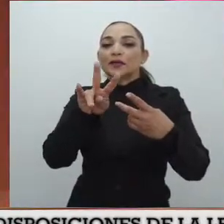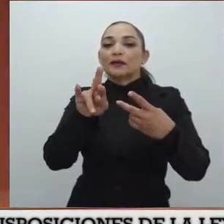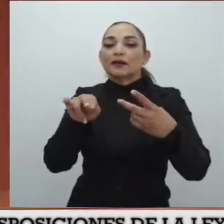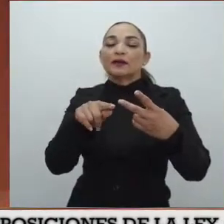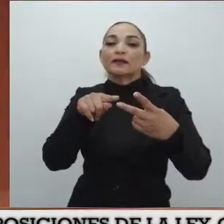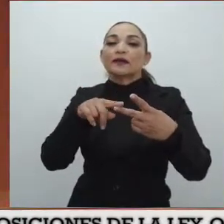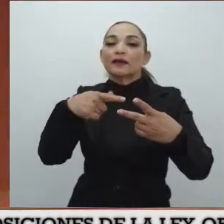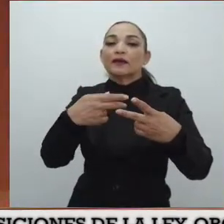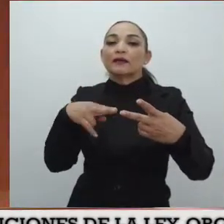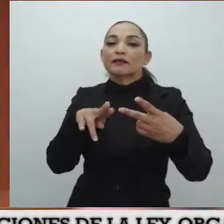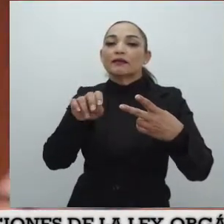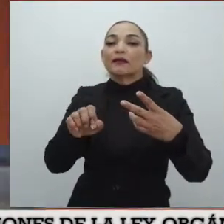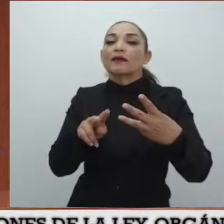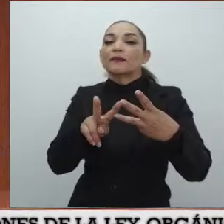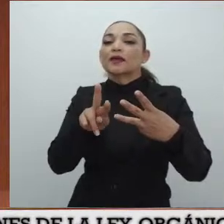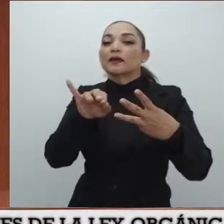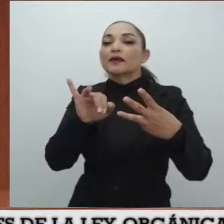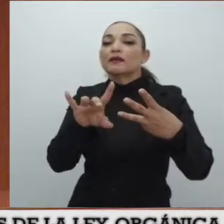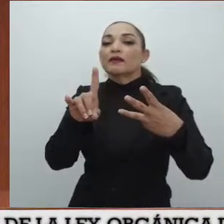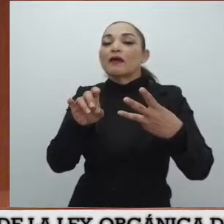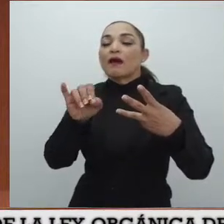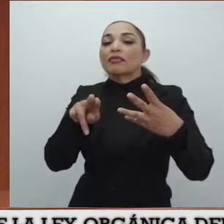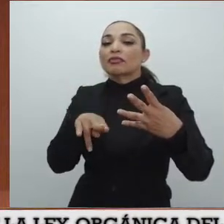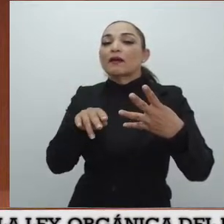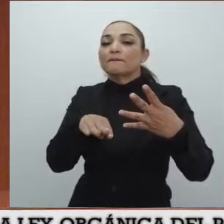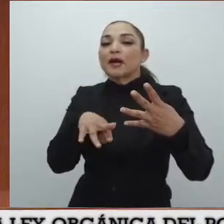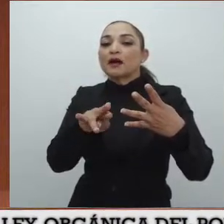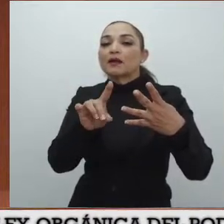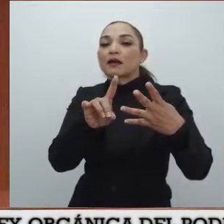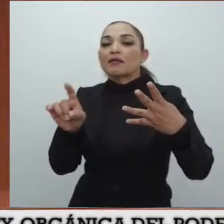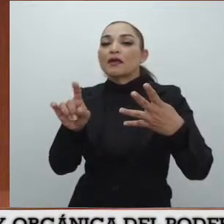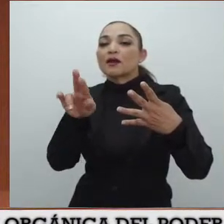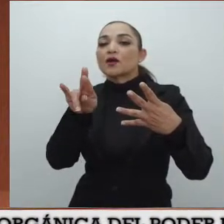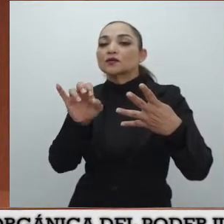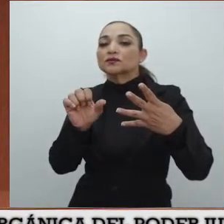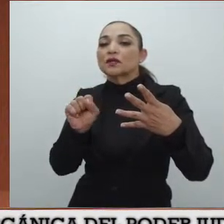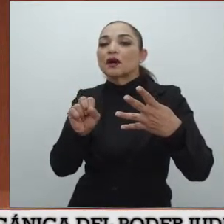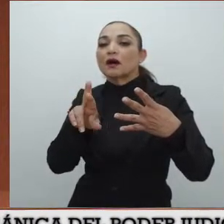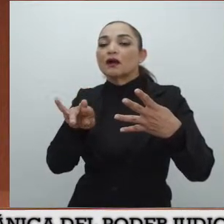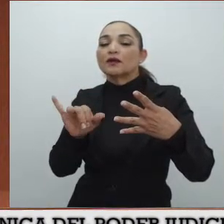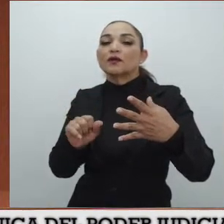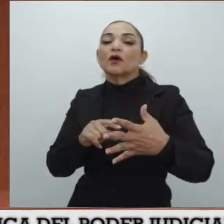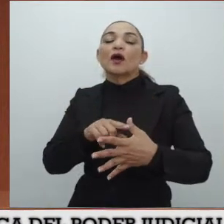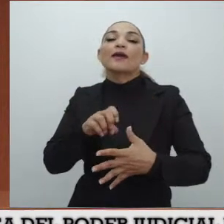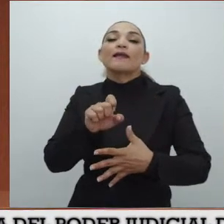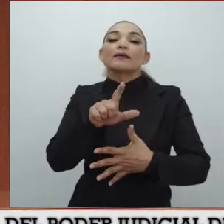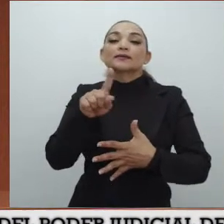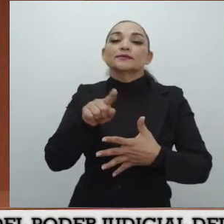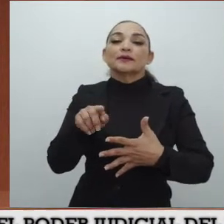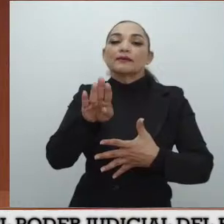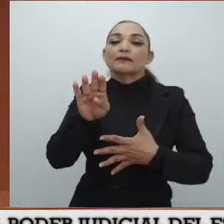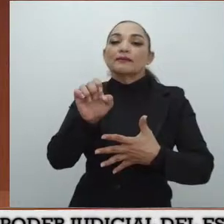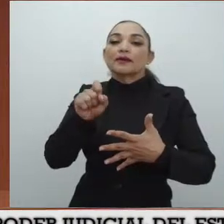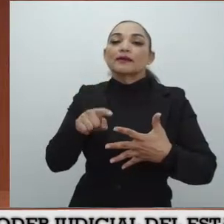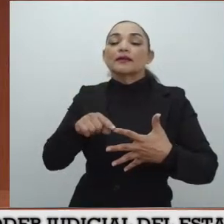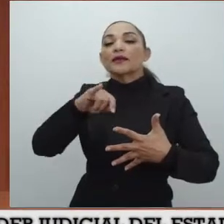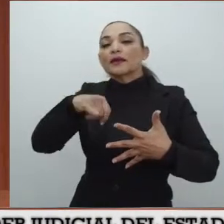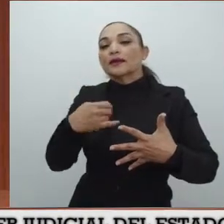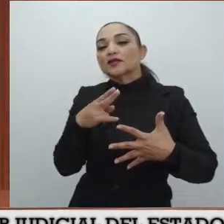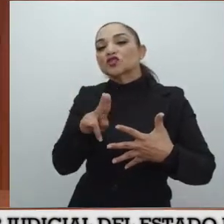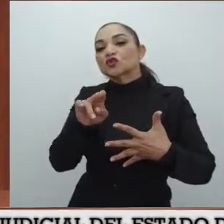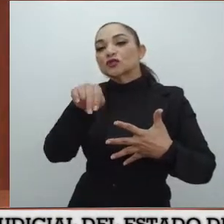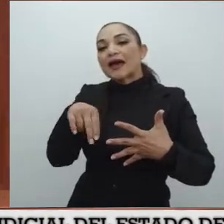Ruiz, Viridiana Camacho Millán, María del Rosario Osuna Gutiérrez, Elizabeth Chía Galaviz y Jesús Angélica